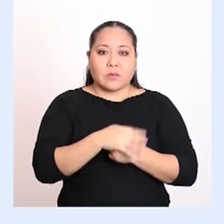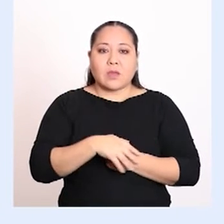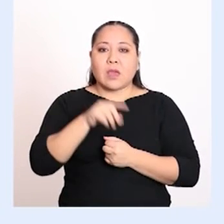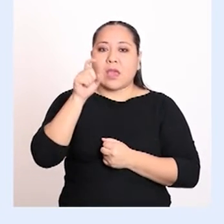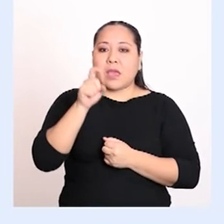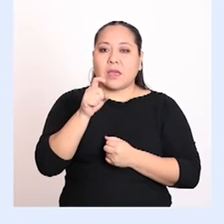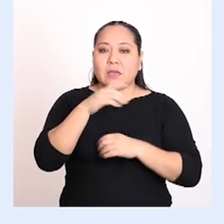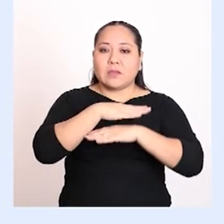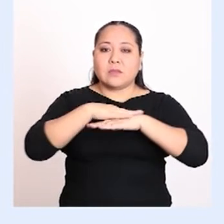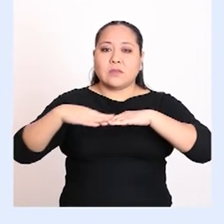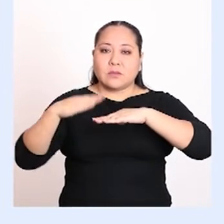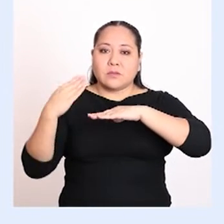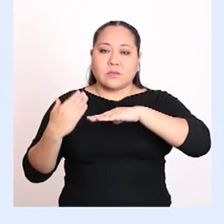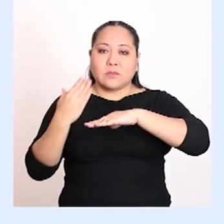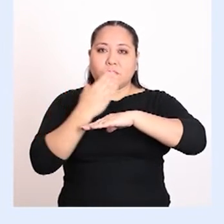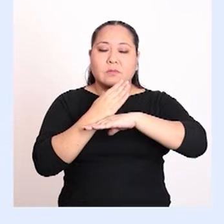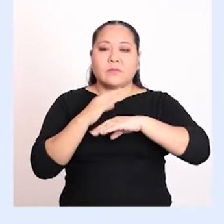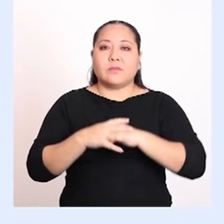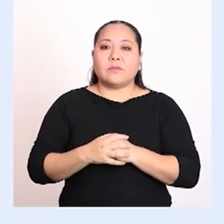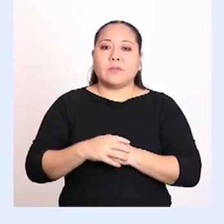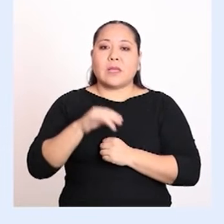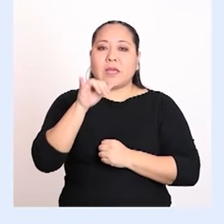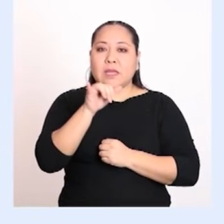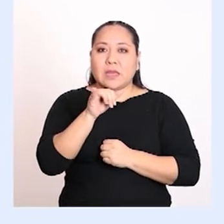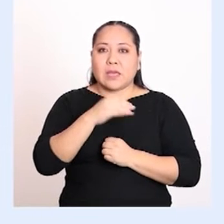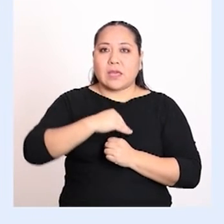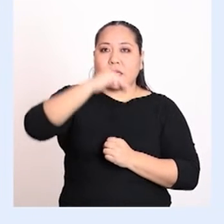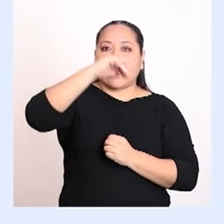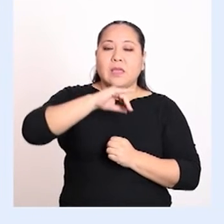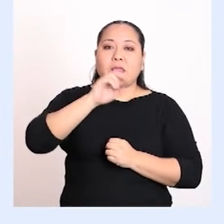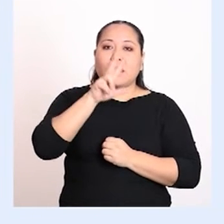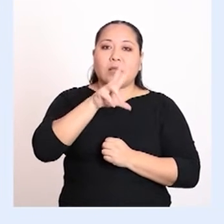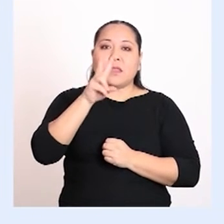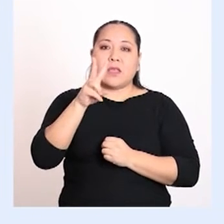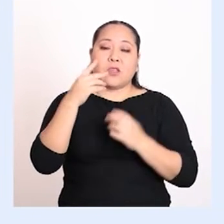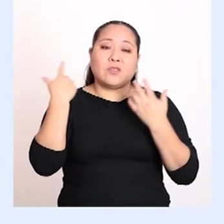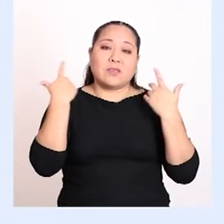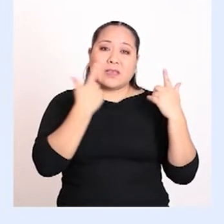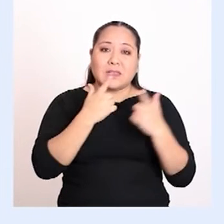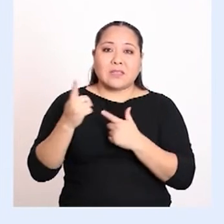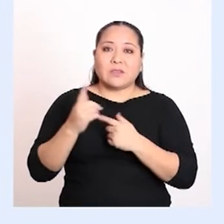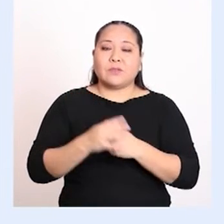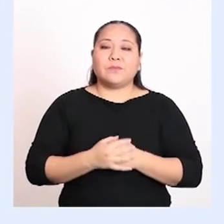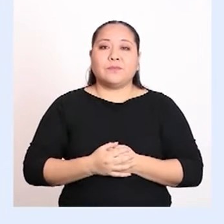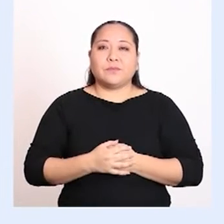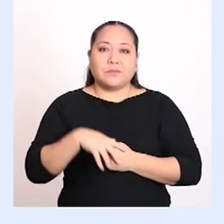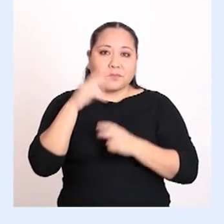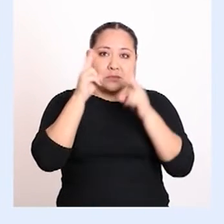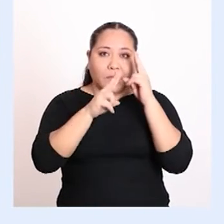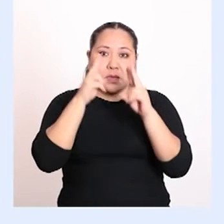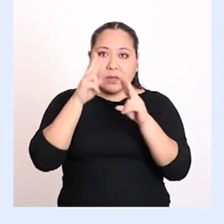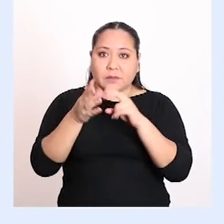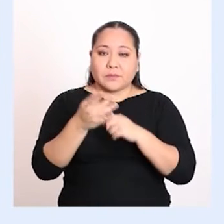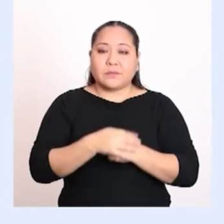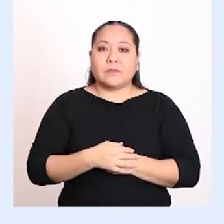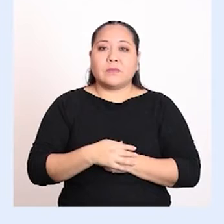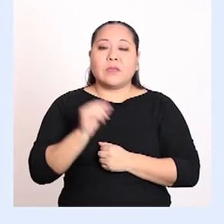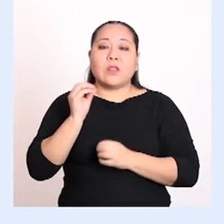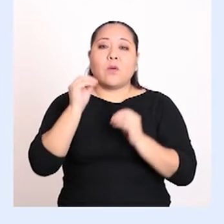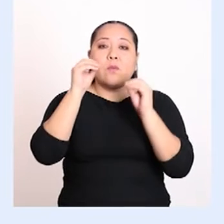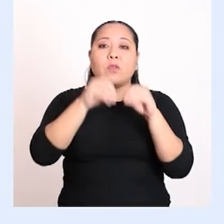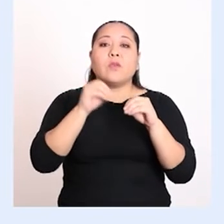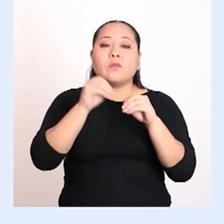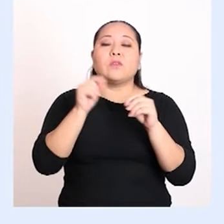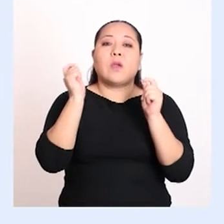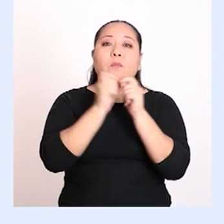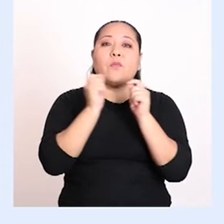se tienen 2 unidades y en Y 32. ¡Listo! Fíjense, si nos ubicamos